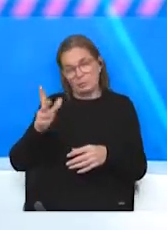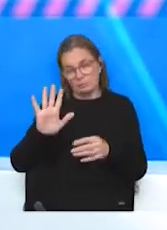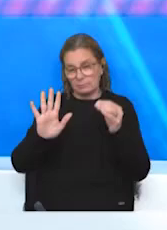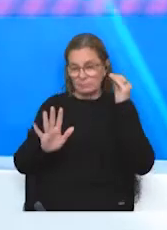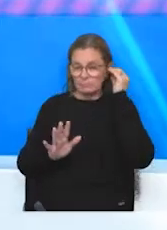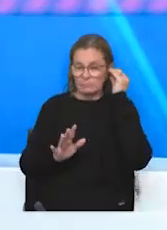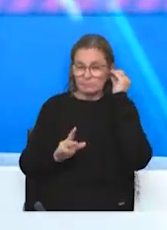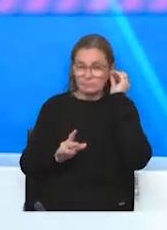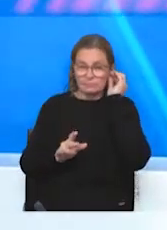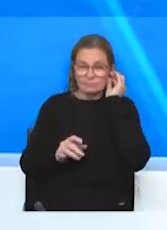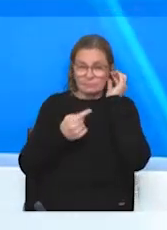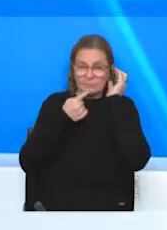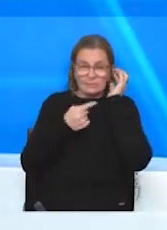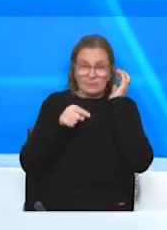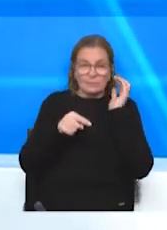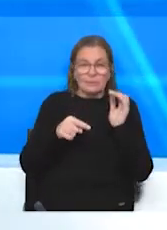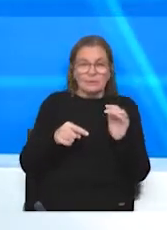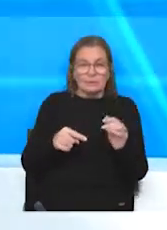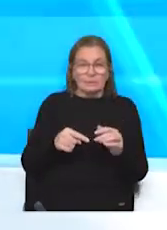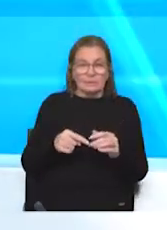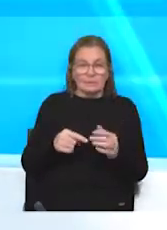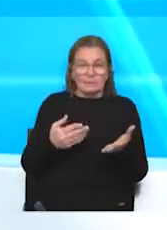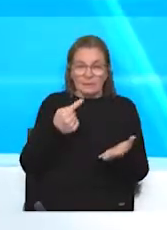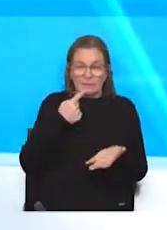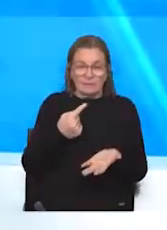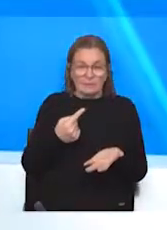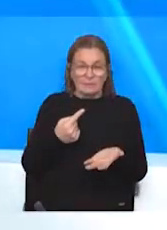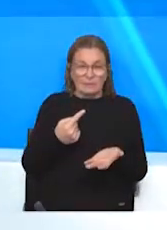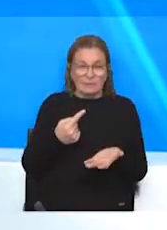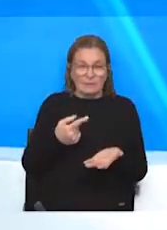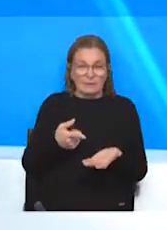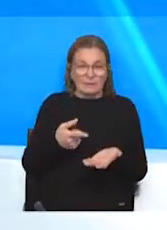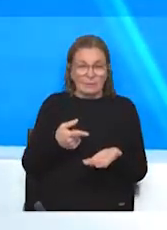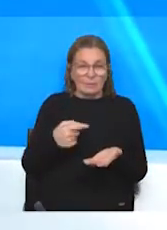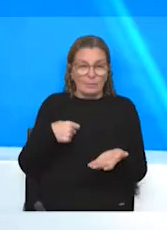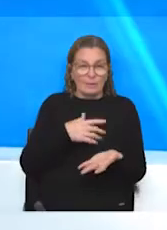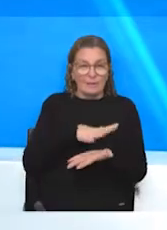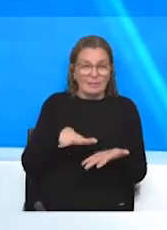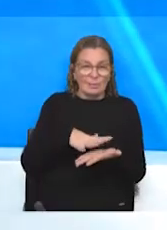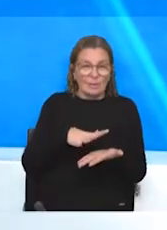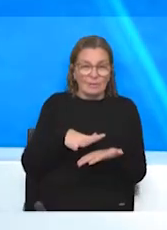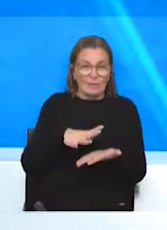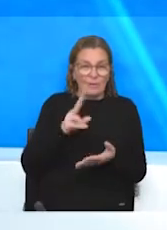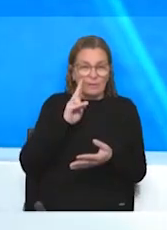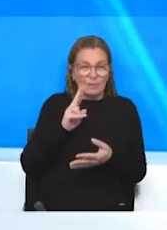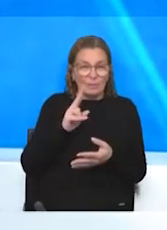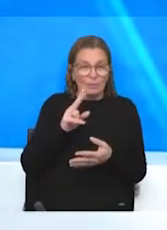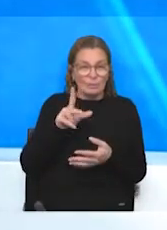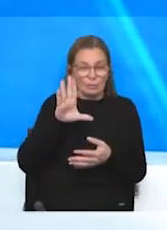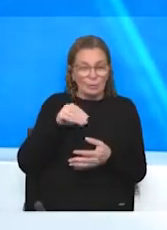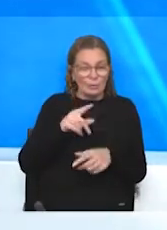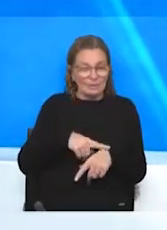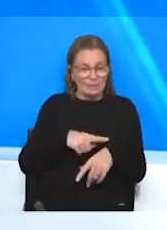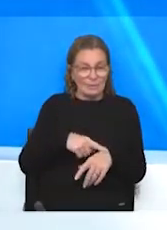y digamos en ese estado de de en ese estado de situación este tuvimos que transitar todo este